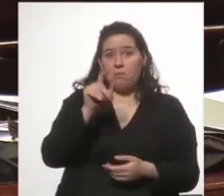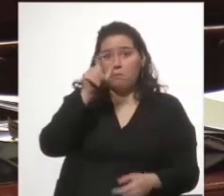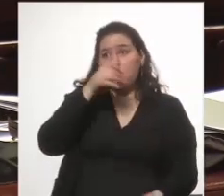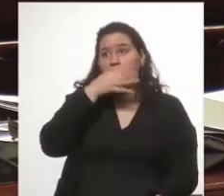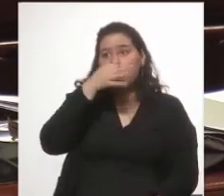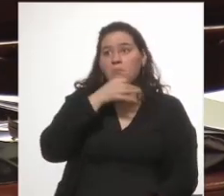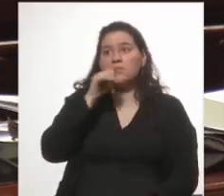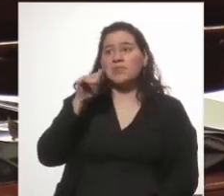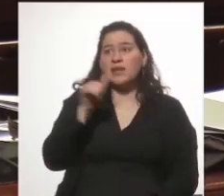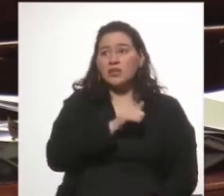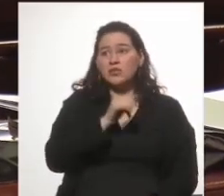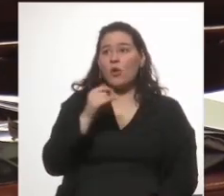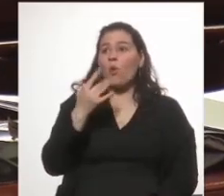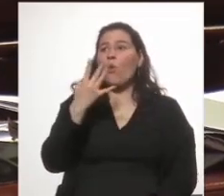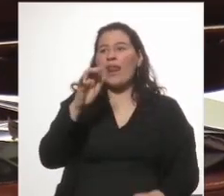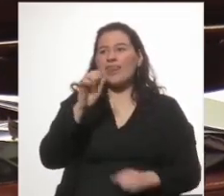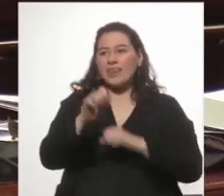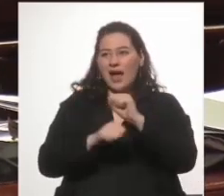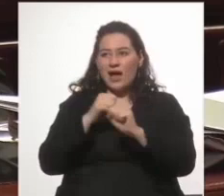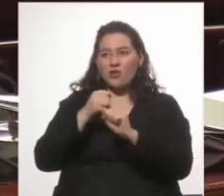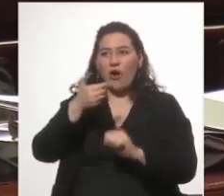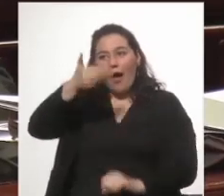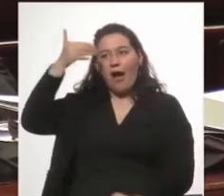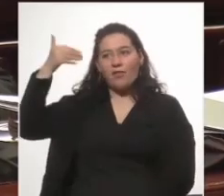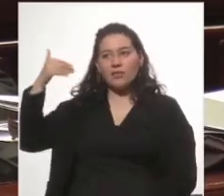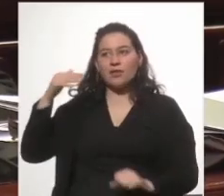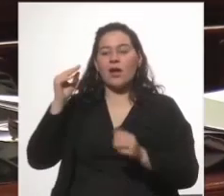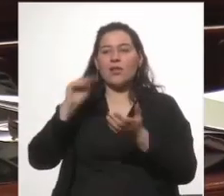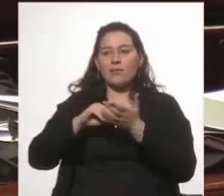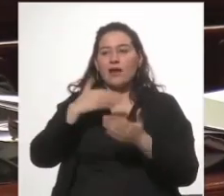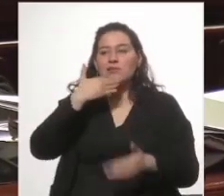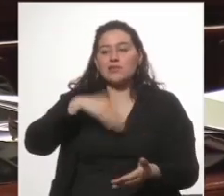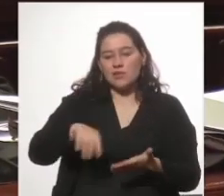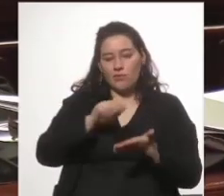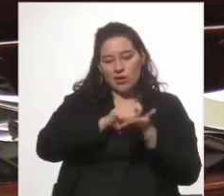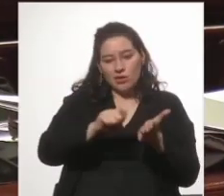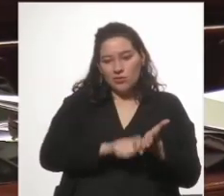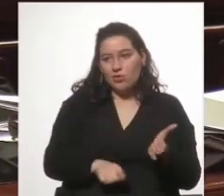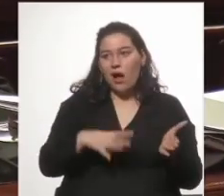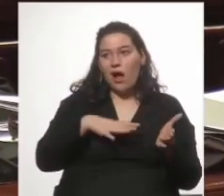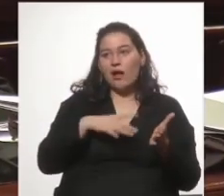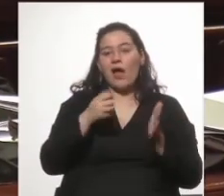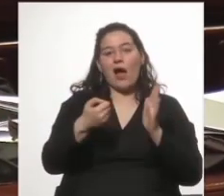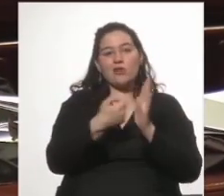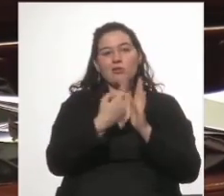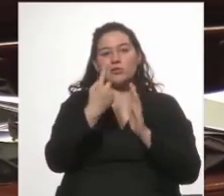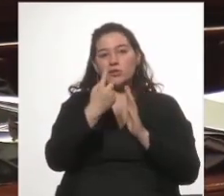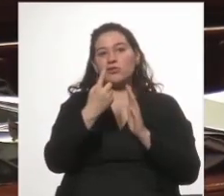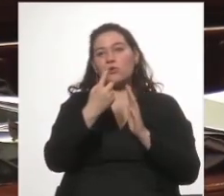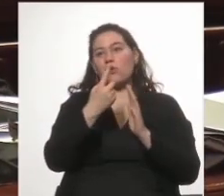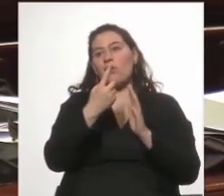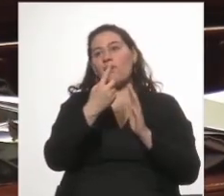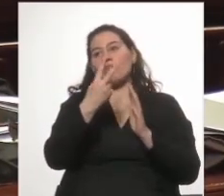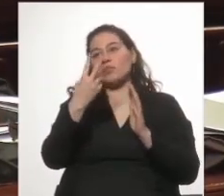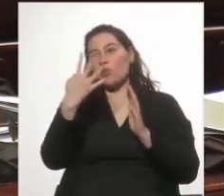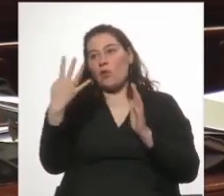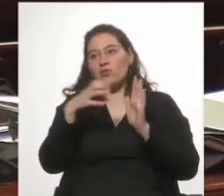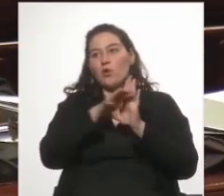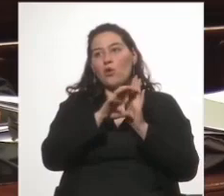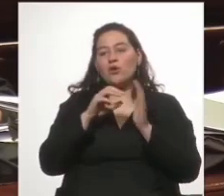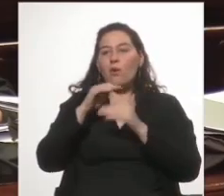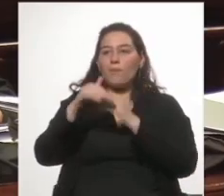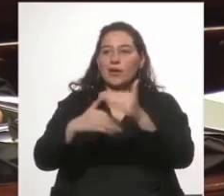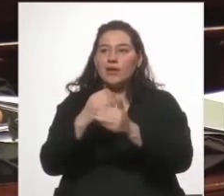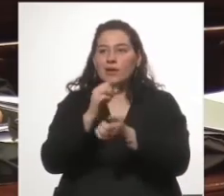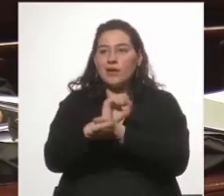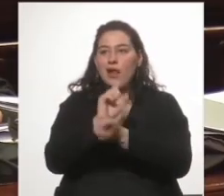delito cometido hace 4 décadas, que además entendemos prescripto. Es más, de acuerdo al artículo 124 de nuestro Código Penal, la prescripción debe ser